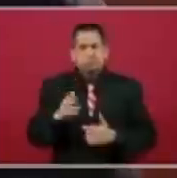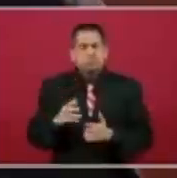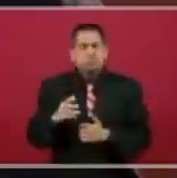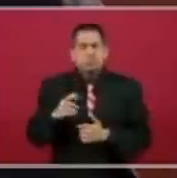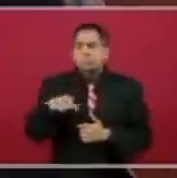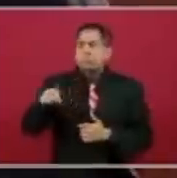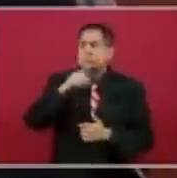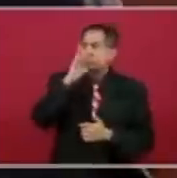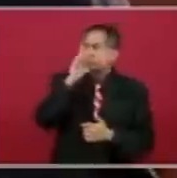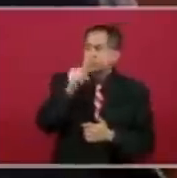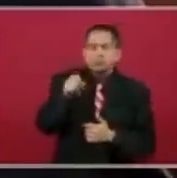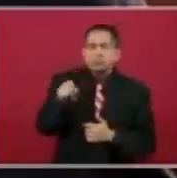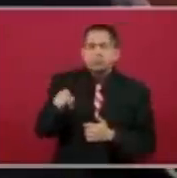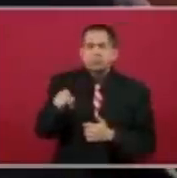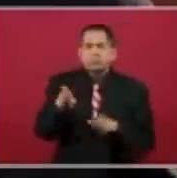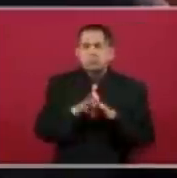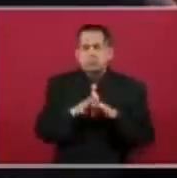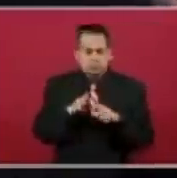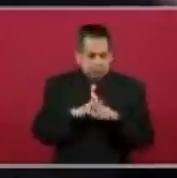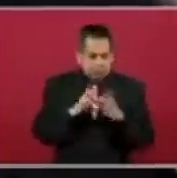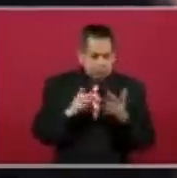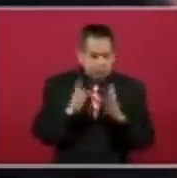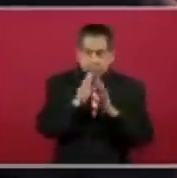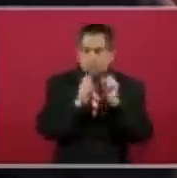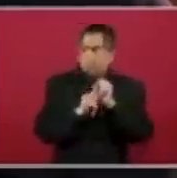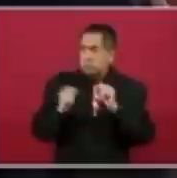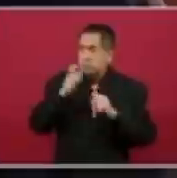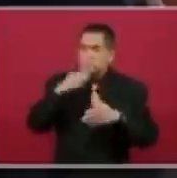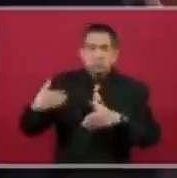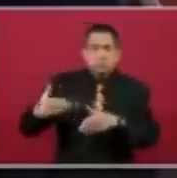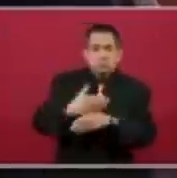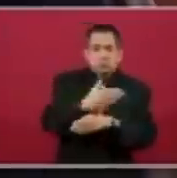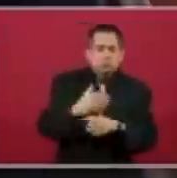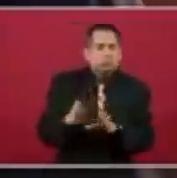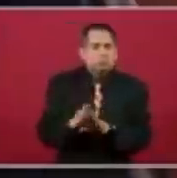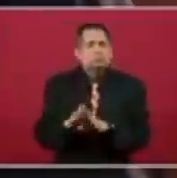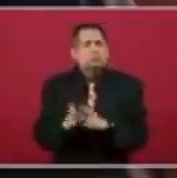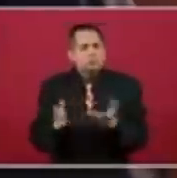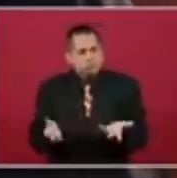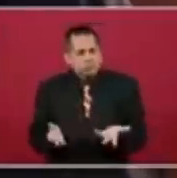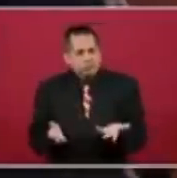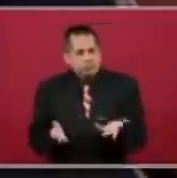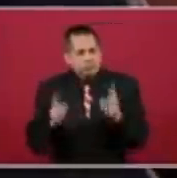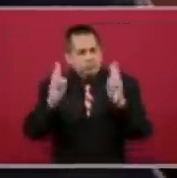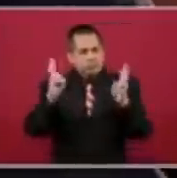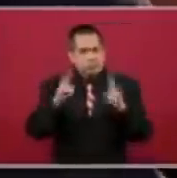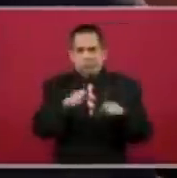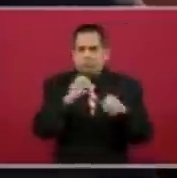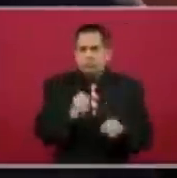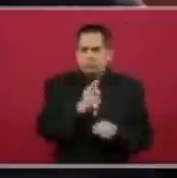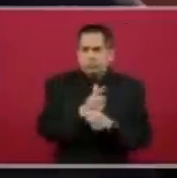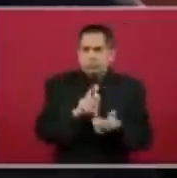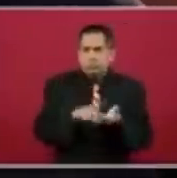no puede constitucionalmente el ejército intervenir en temas de